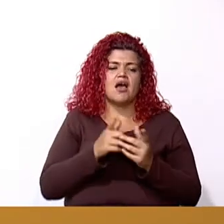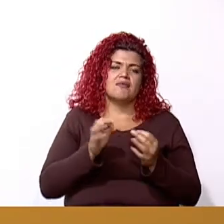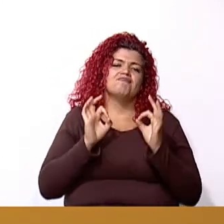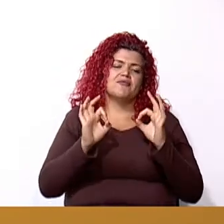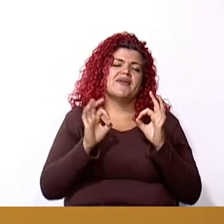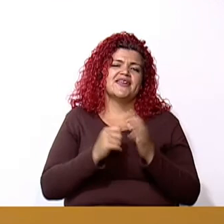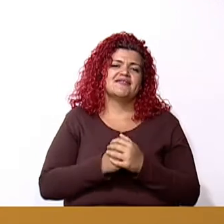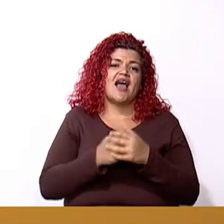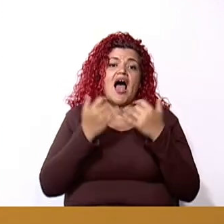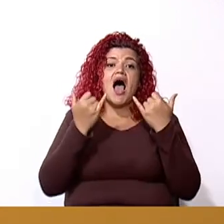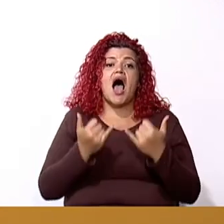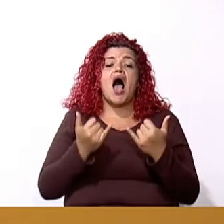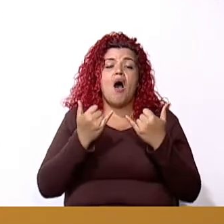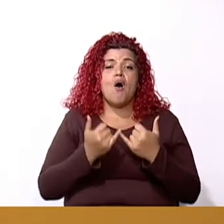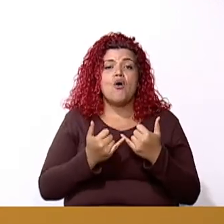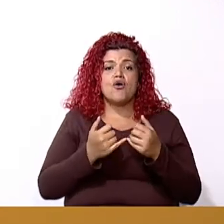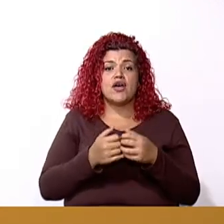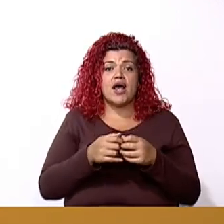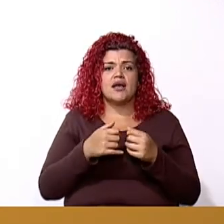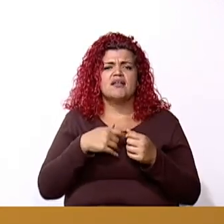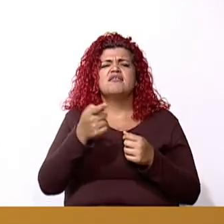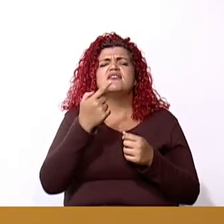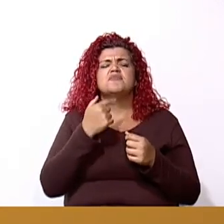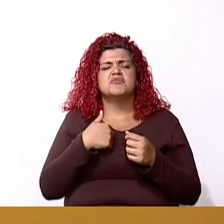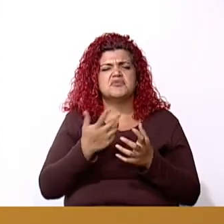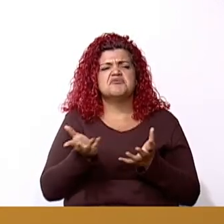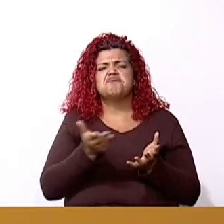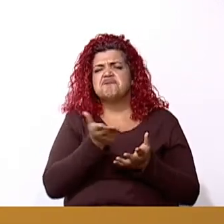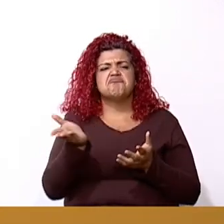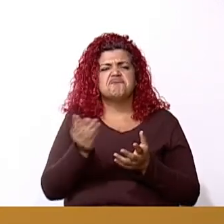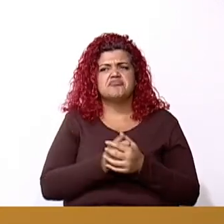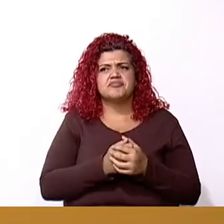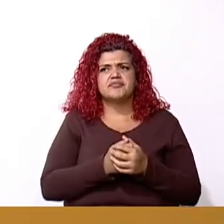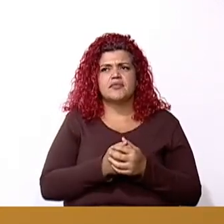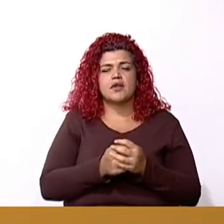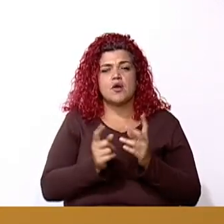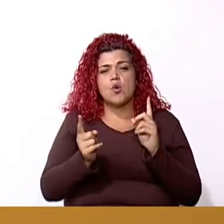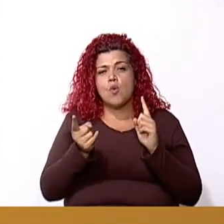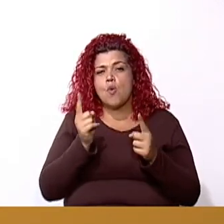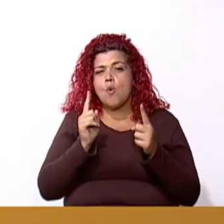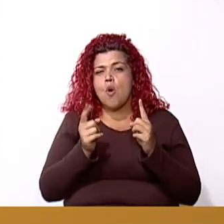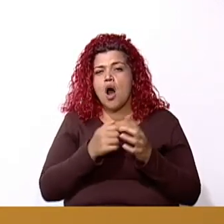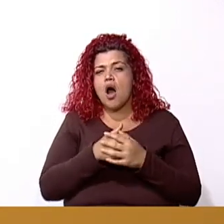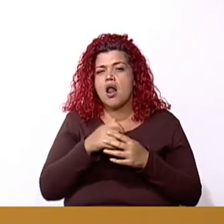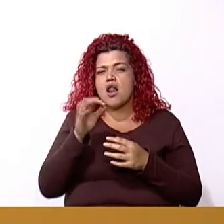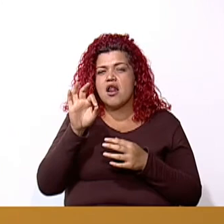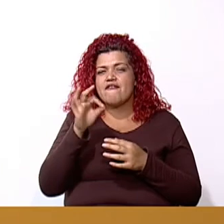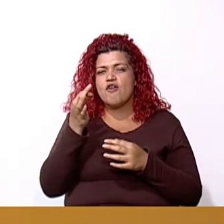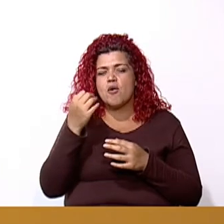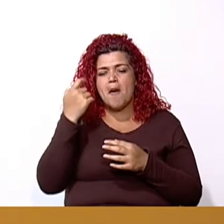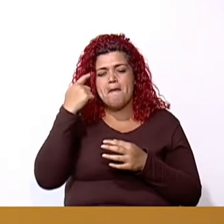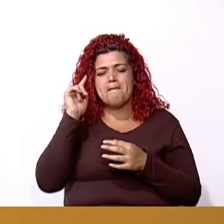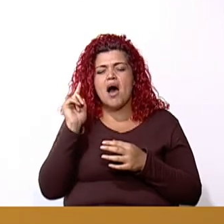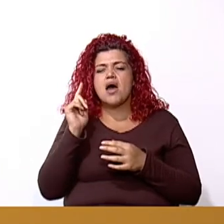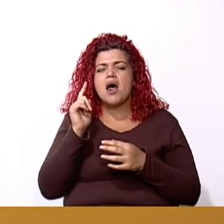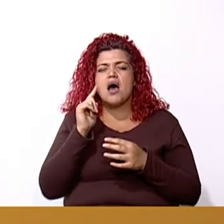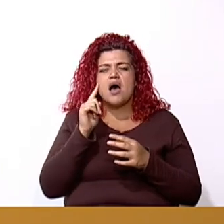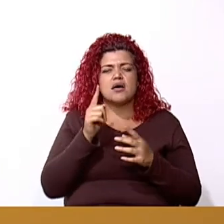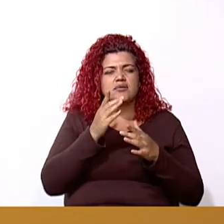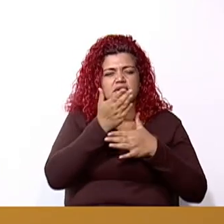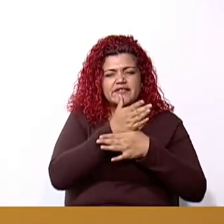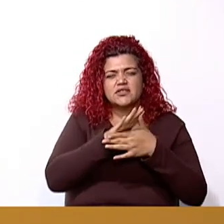bien. Ahora, díganme ustedes, ¿cuál era la forma para comprobar la división?